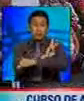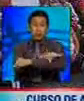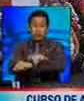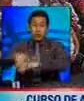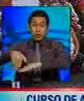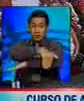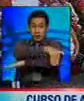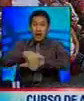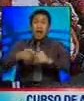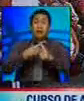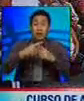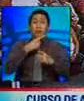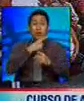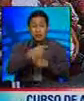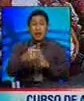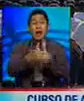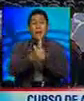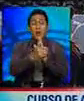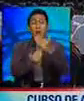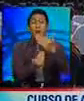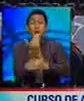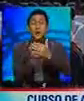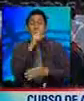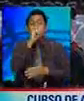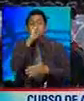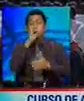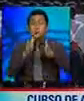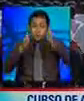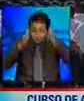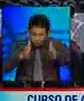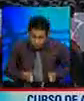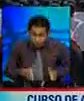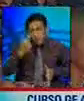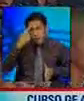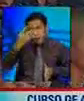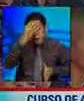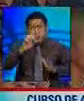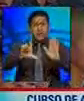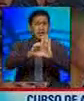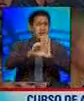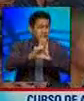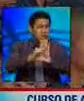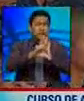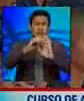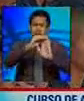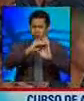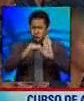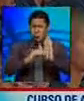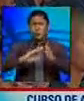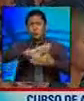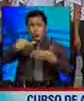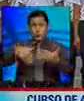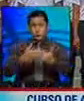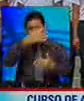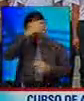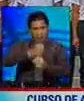durante 4 meses serán capacitados en temas como seguridad vial, leyes de tránsito, el código integral penal, instrucción formal